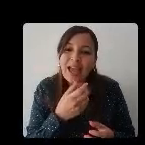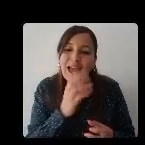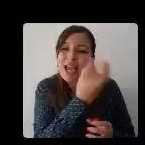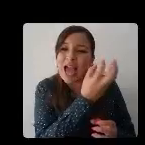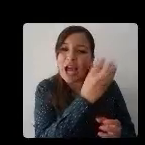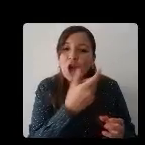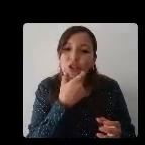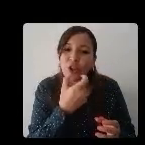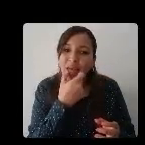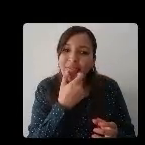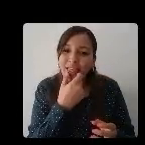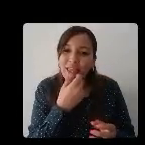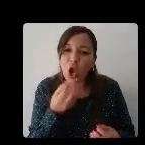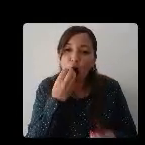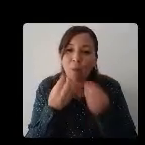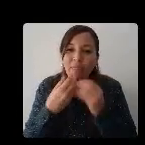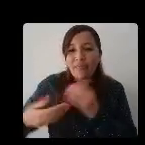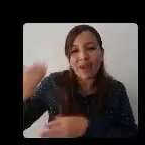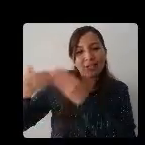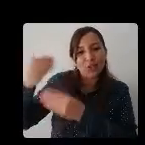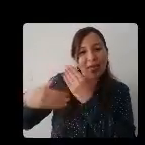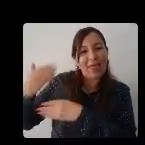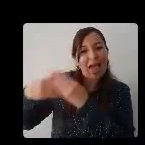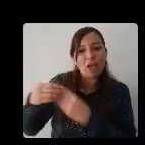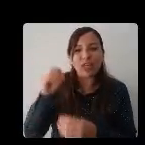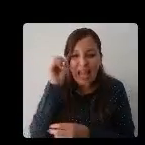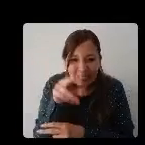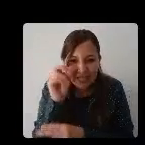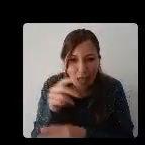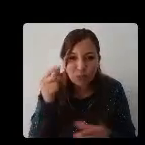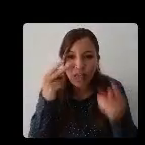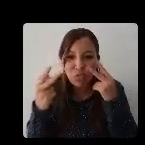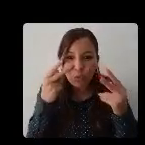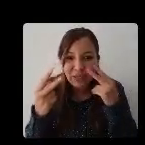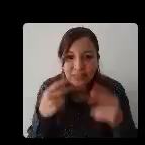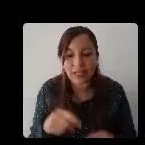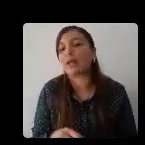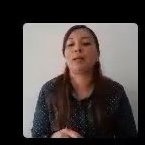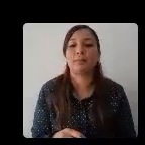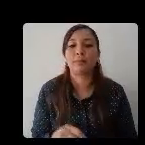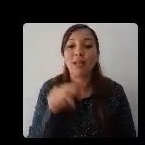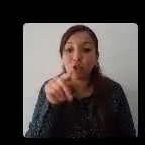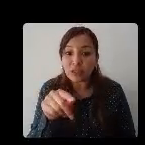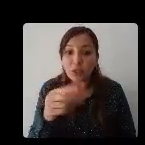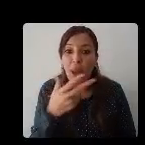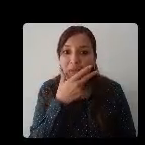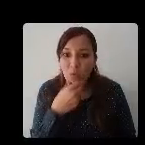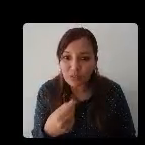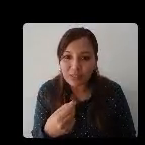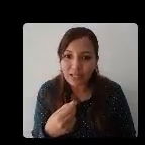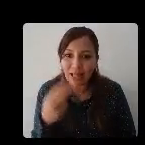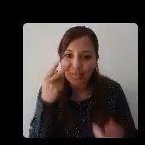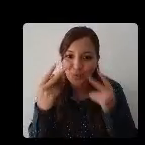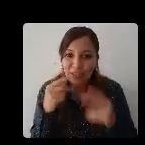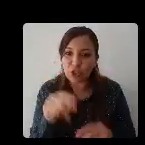que siempre al visitante lo decimos, que así es, así eran, y no queremos perder esa esencia, esas costumbres que